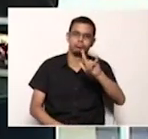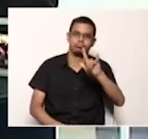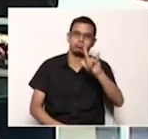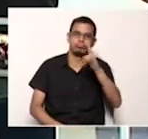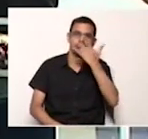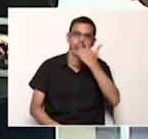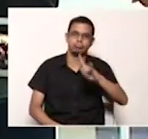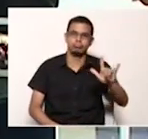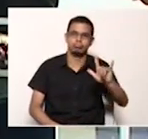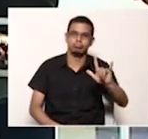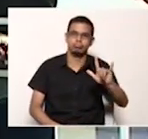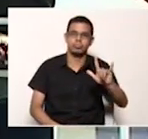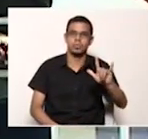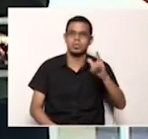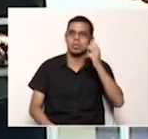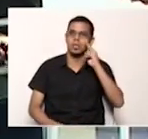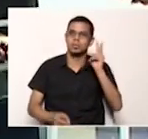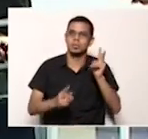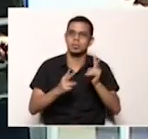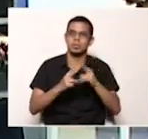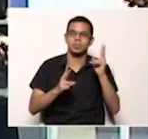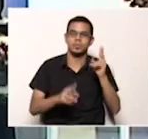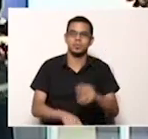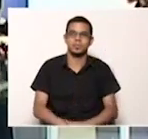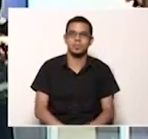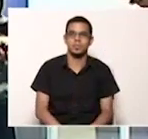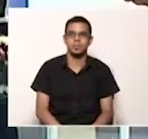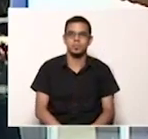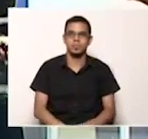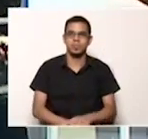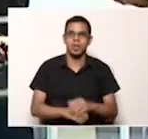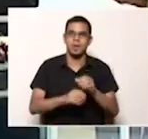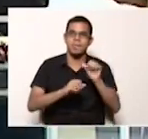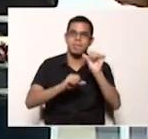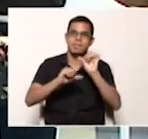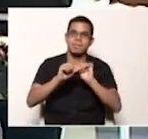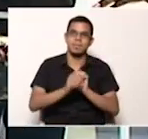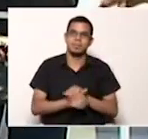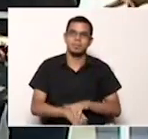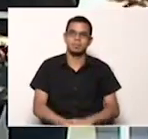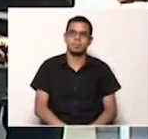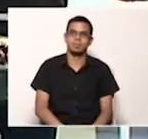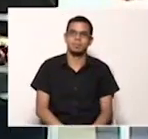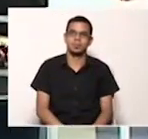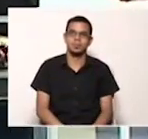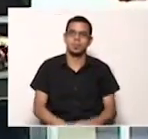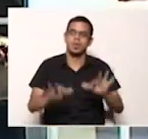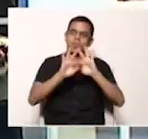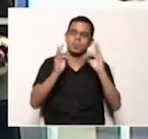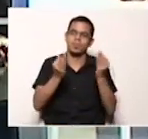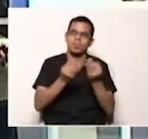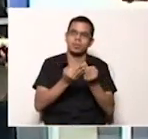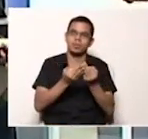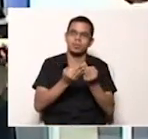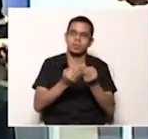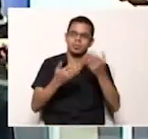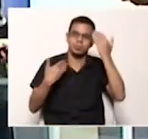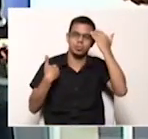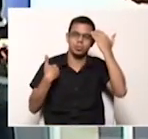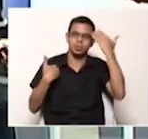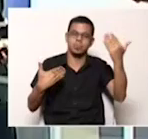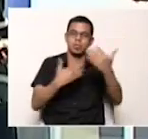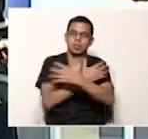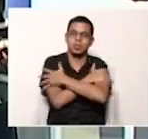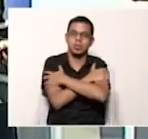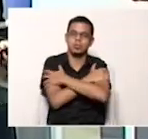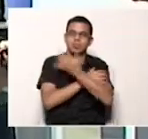deberá atacar la clase de ciencias naturales, biología, química y física y ciencia de la Tierra. Familia, un saludo, un